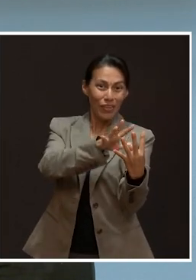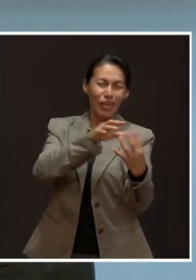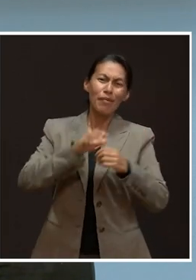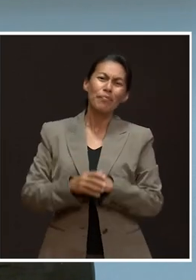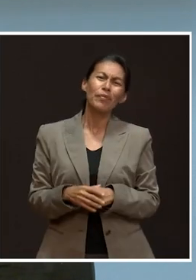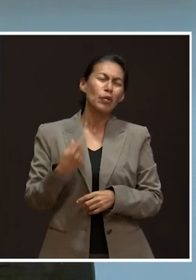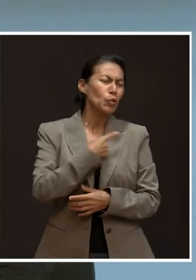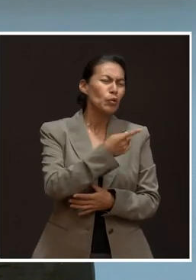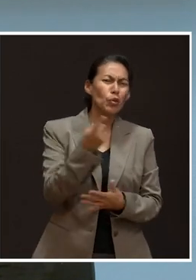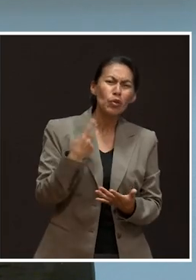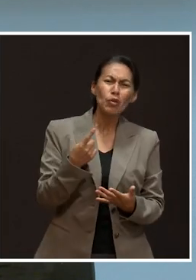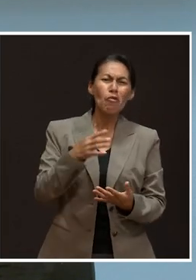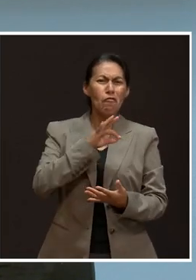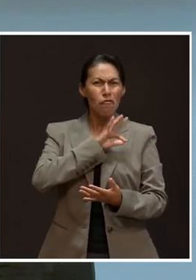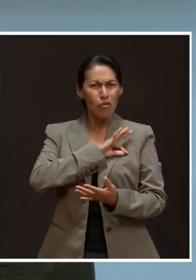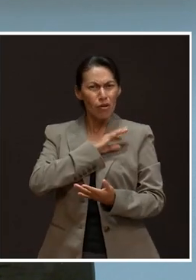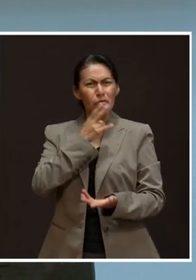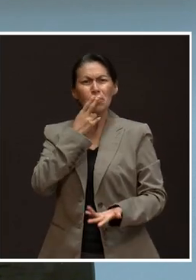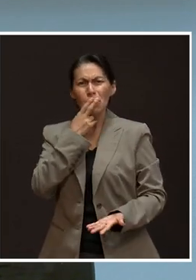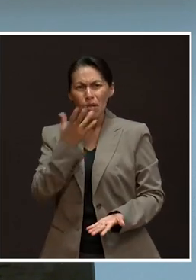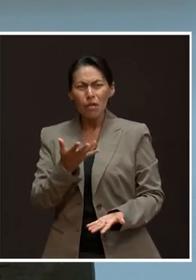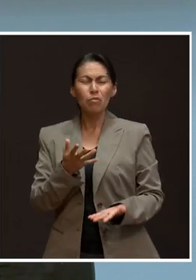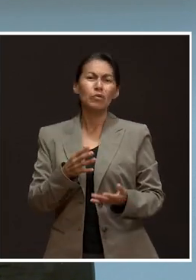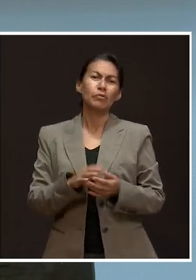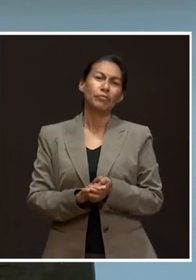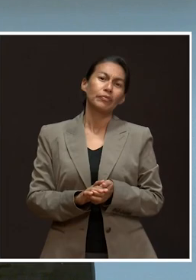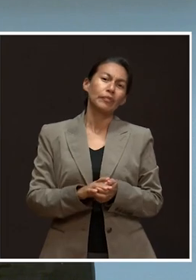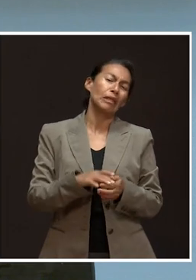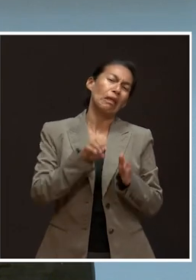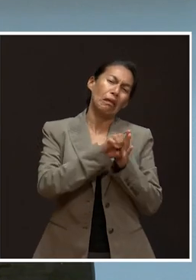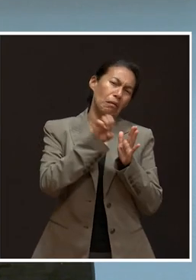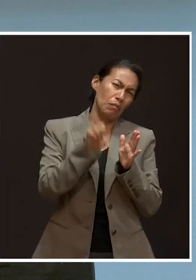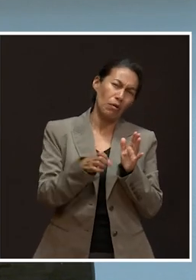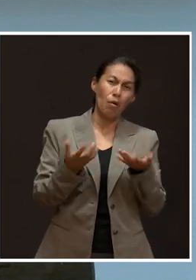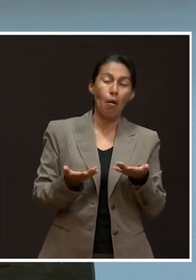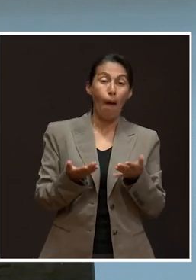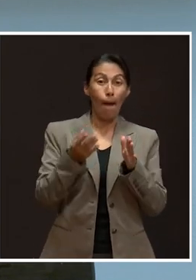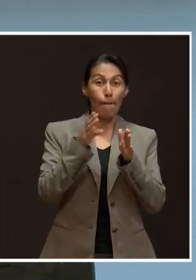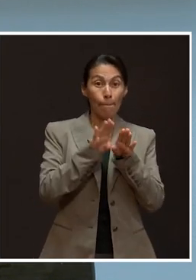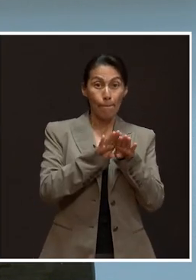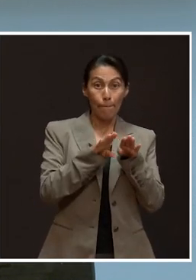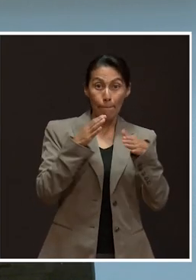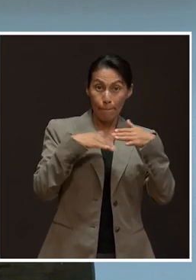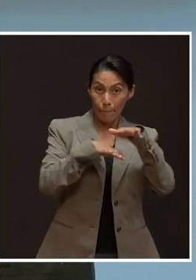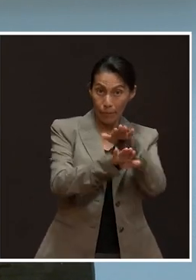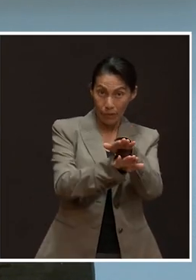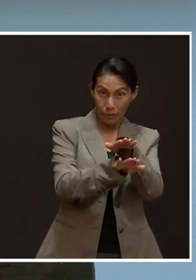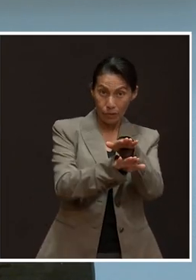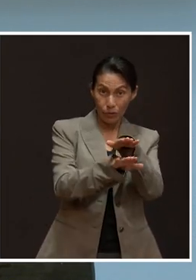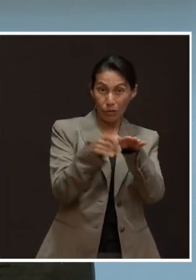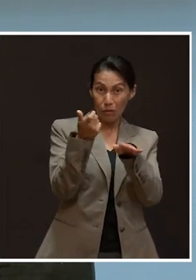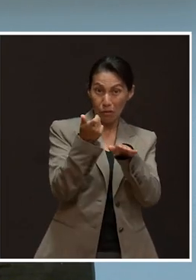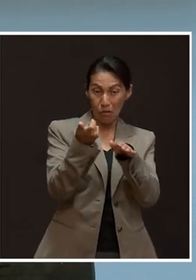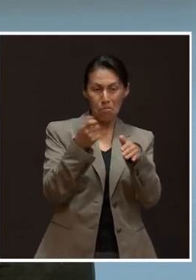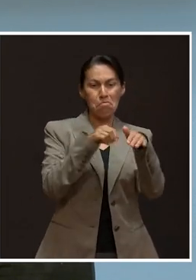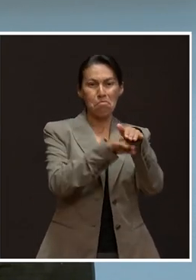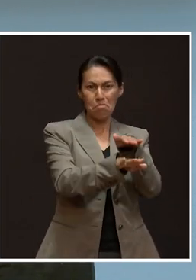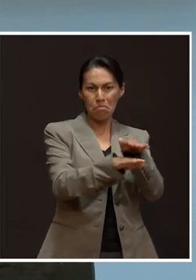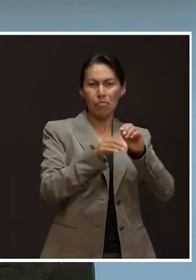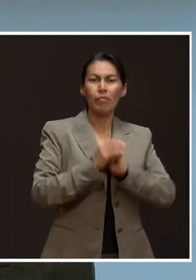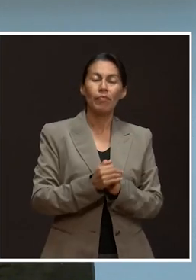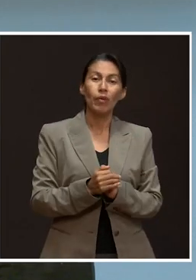situaciones. La usamos para depositar dinero en el banco, para confiar en el